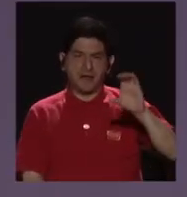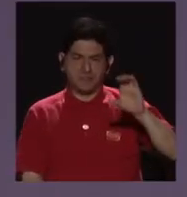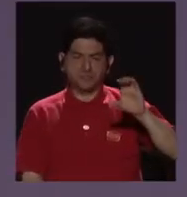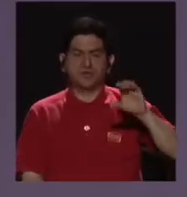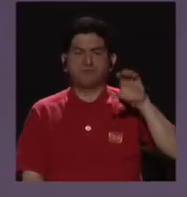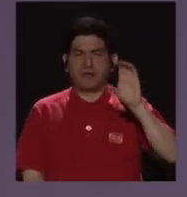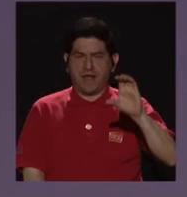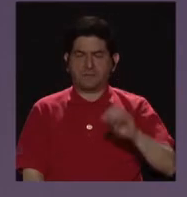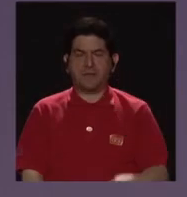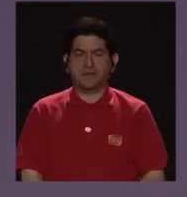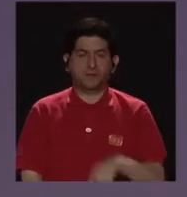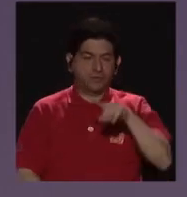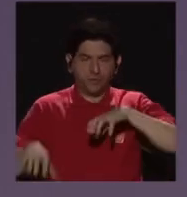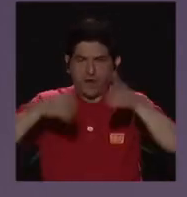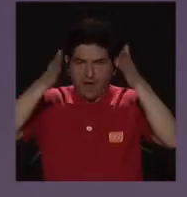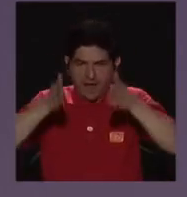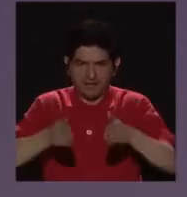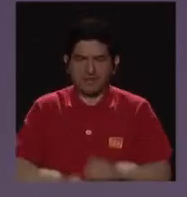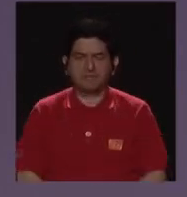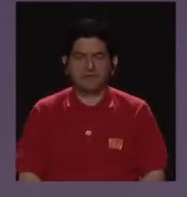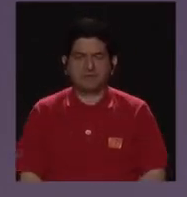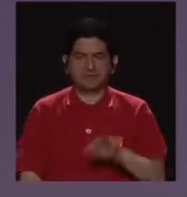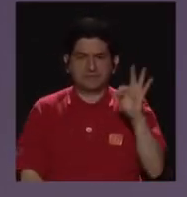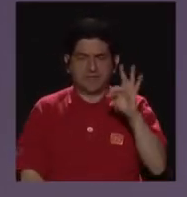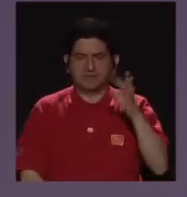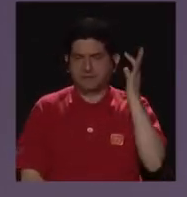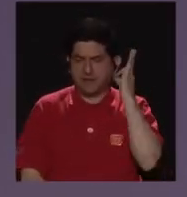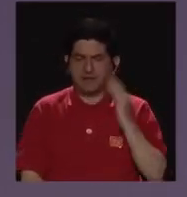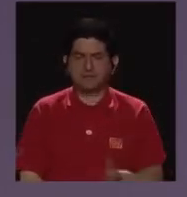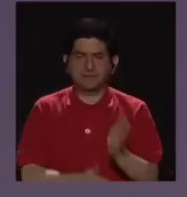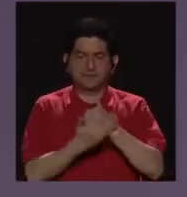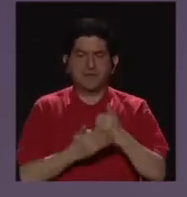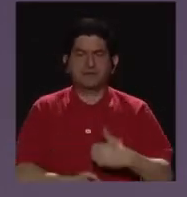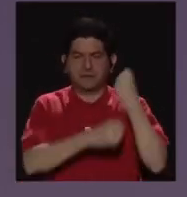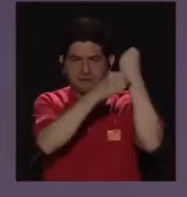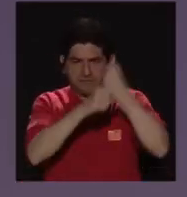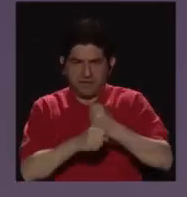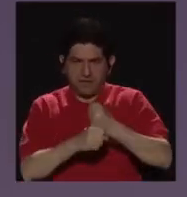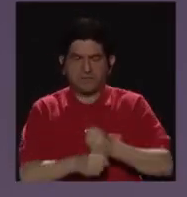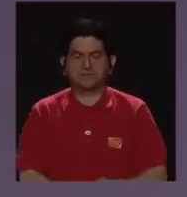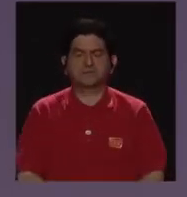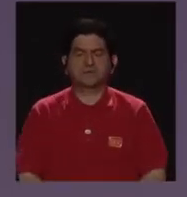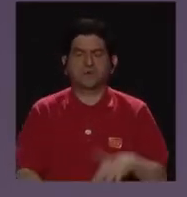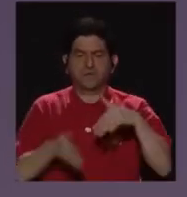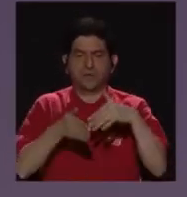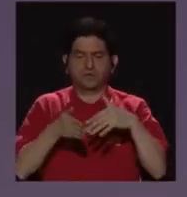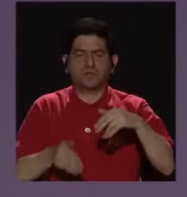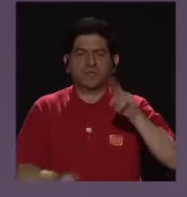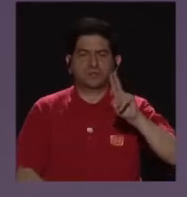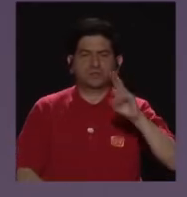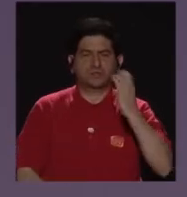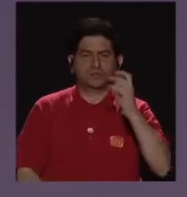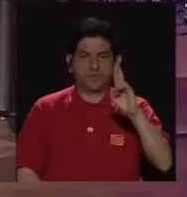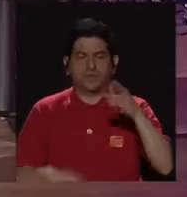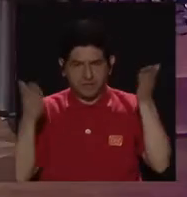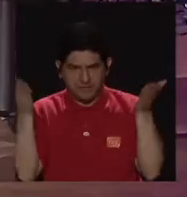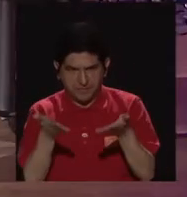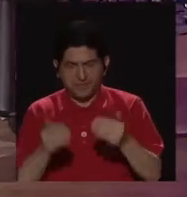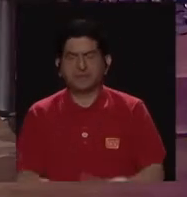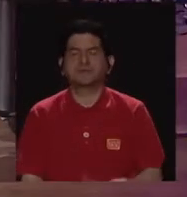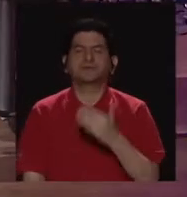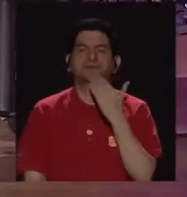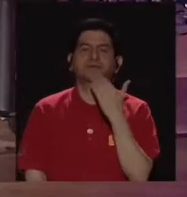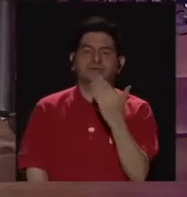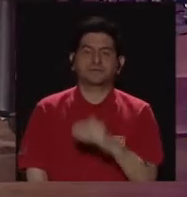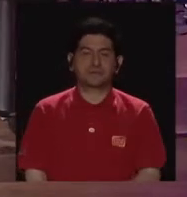carvalho de esta activista trans feminista y forma parte de la federación de estudiantes de la universidad de costa rica en costa rica bienvenido a christopher de